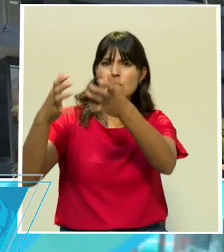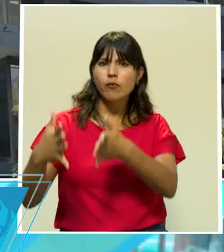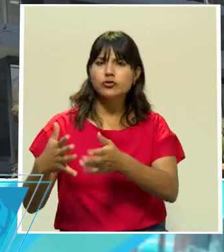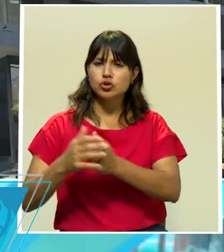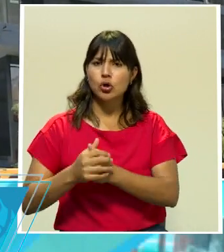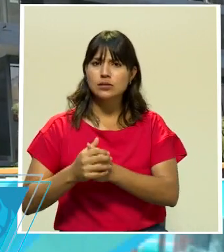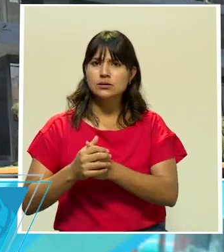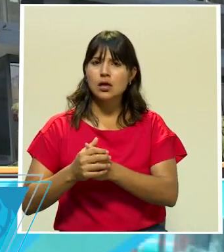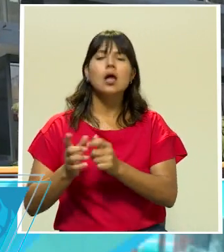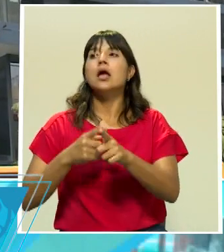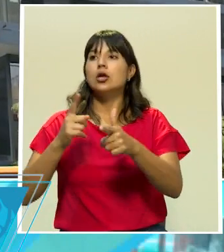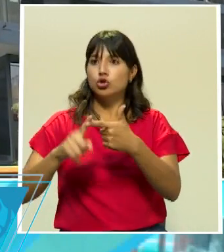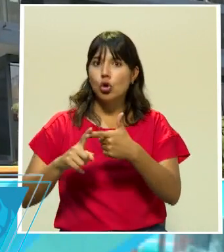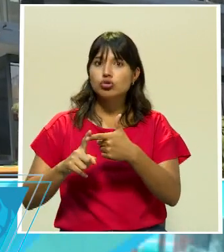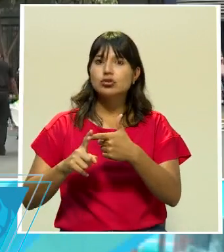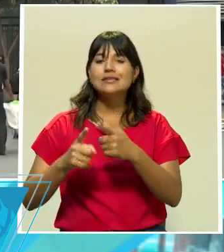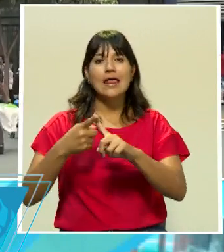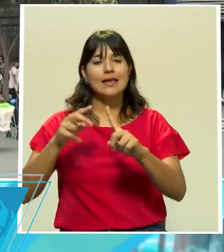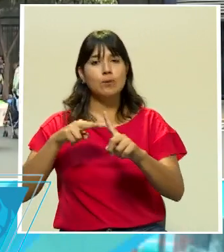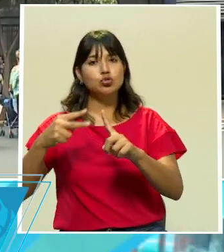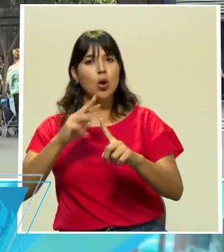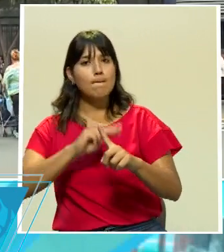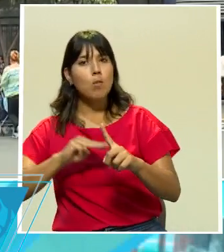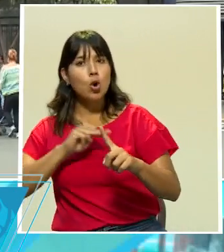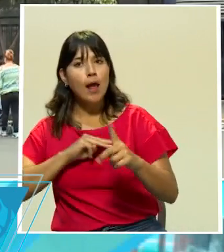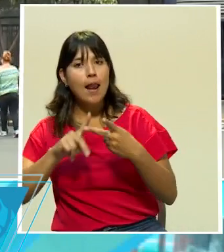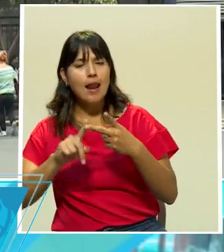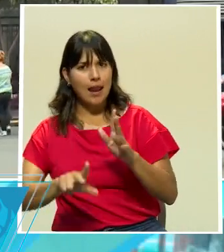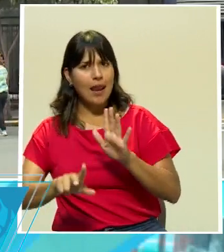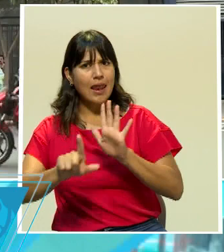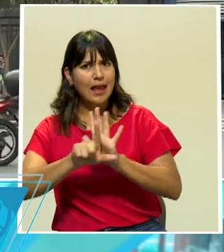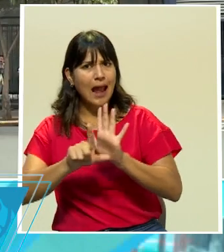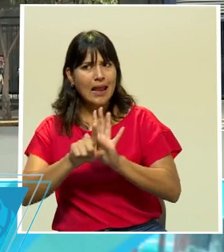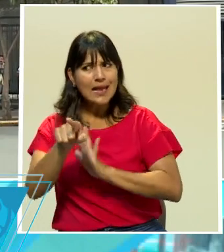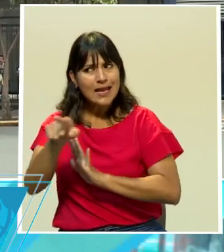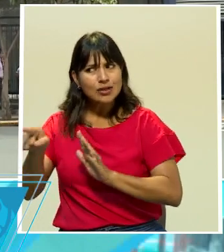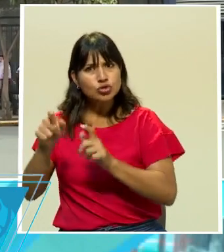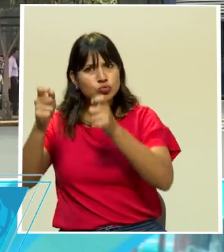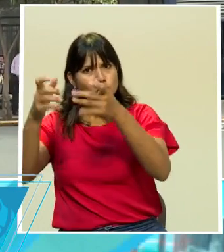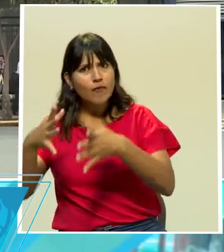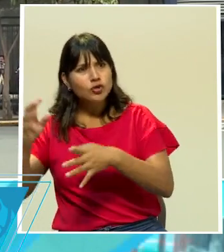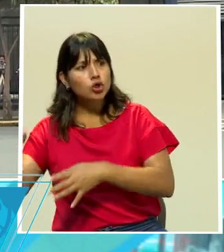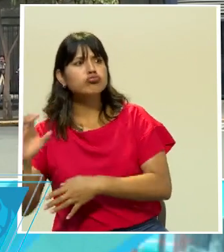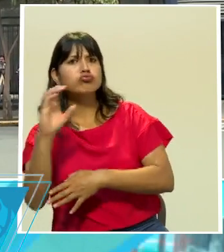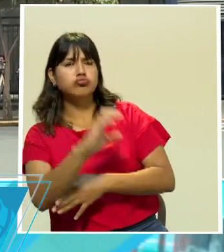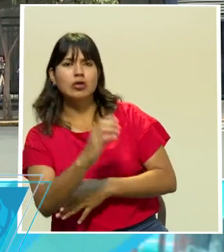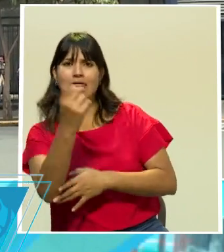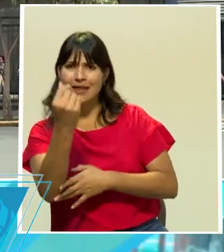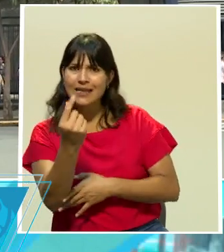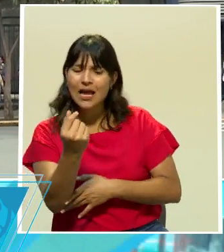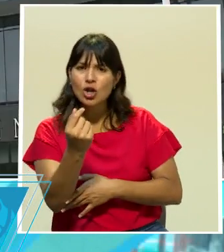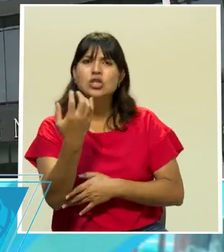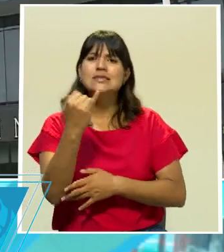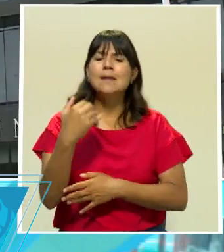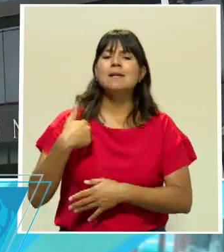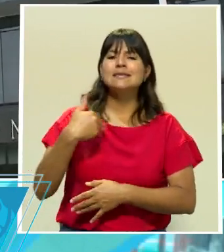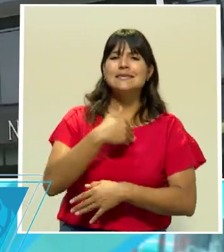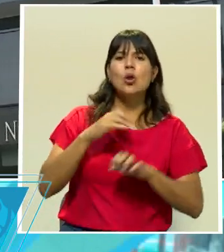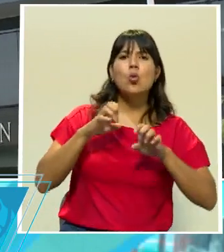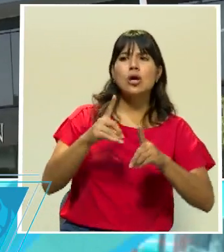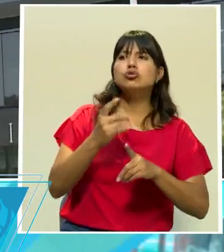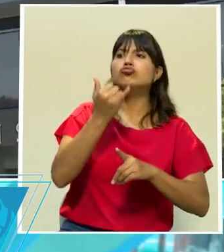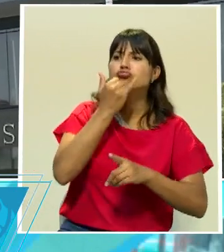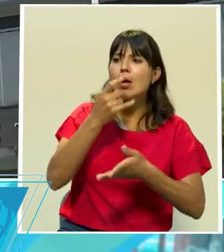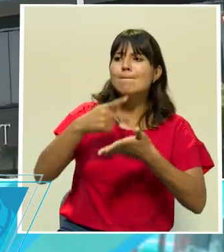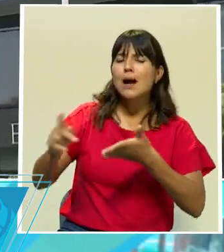deber de los maestros, tanto moral como legal, de hacer la devolución. Entonces, no se puede establecer una convención colectiva donde